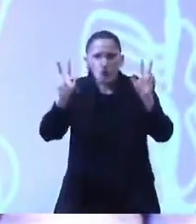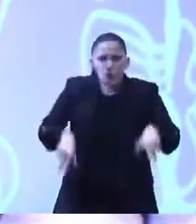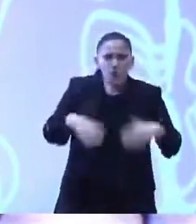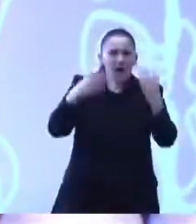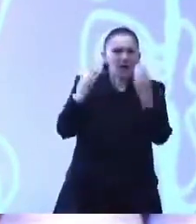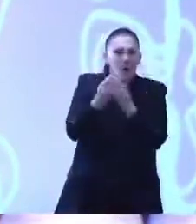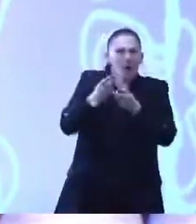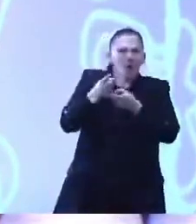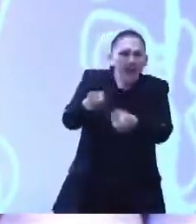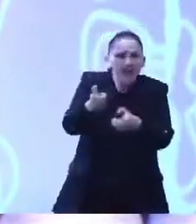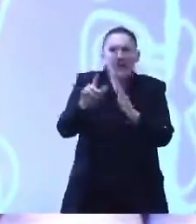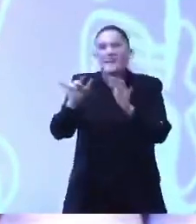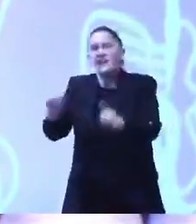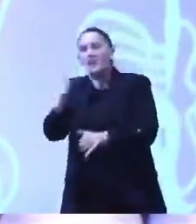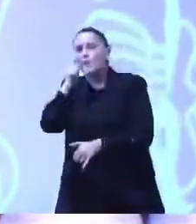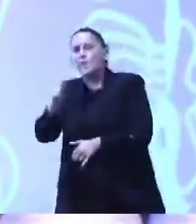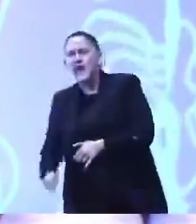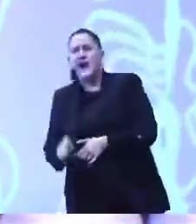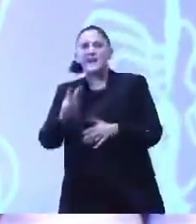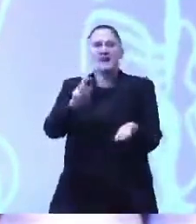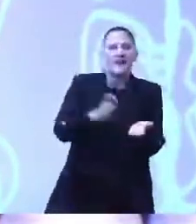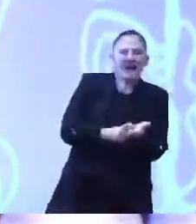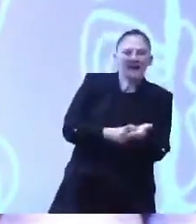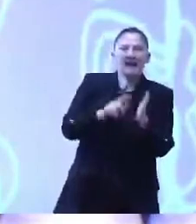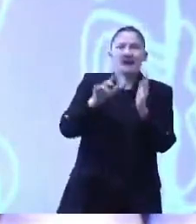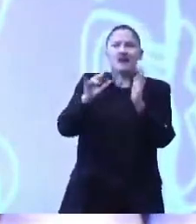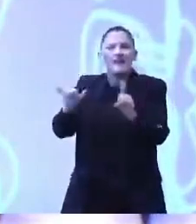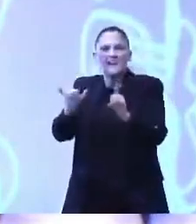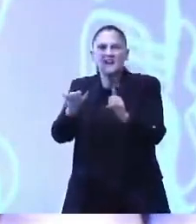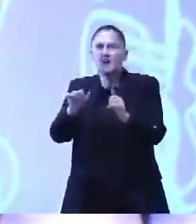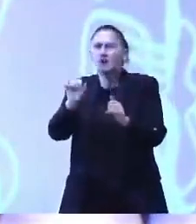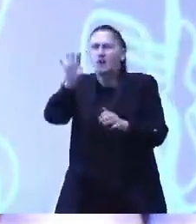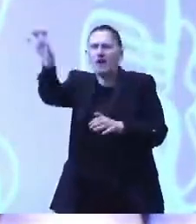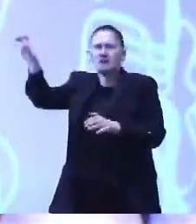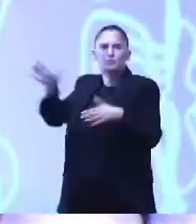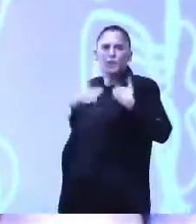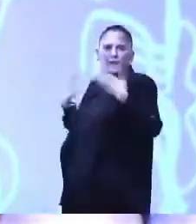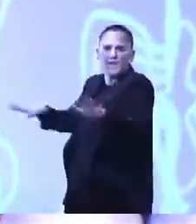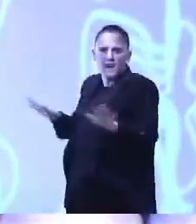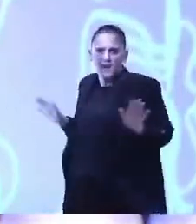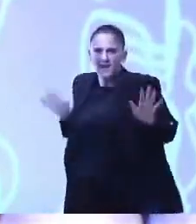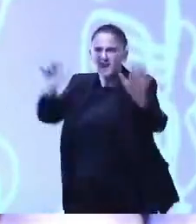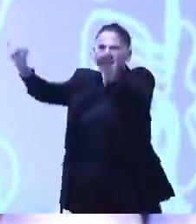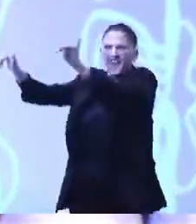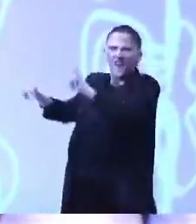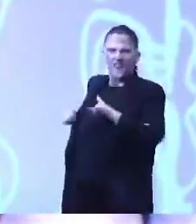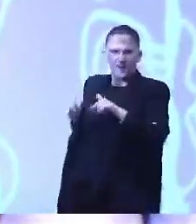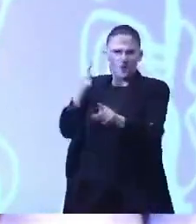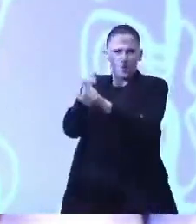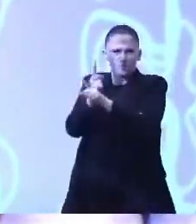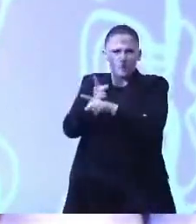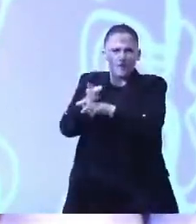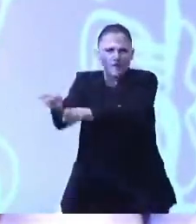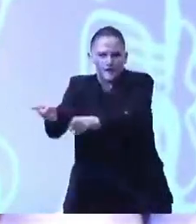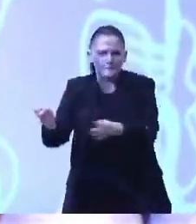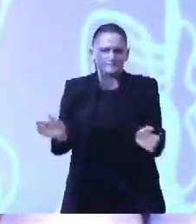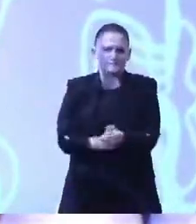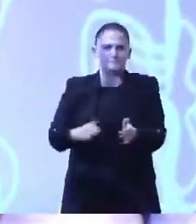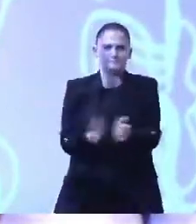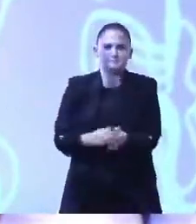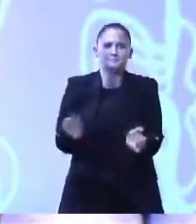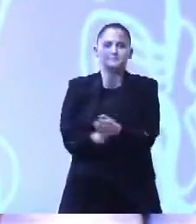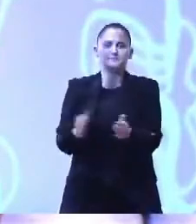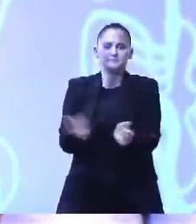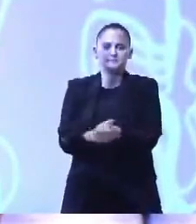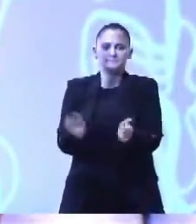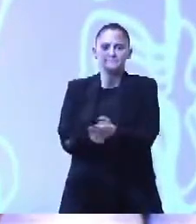Ucrania, ni en Gaza, ni en Sudán, ni en ninguno de los conflictos bélicos que existen en el mundo.